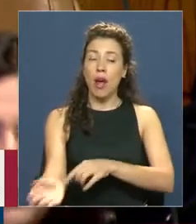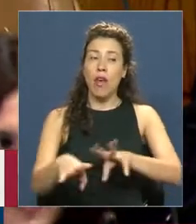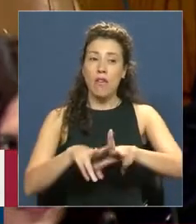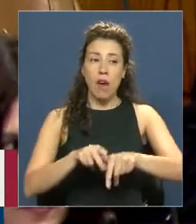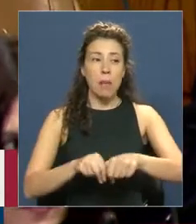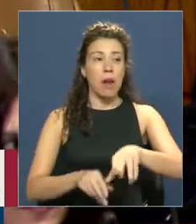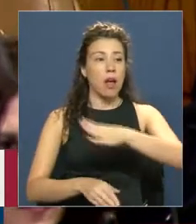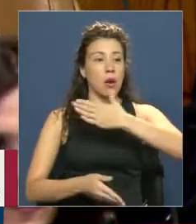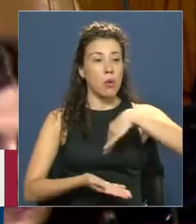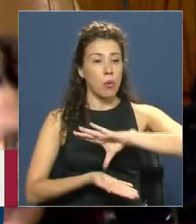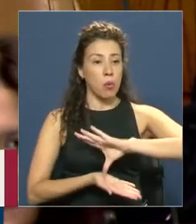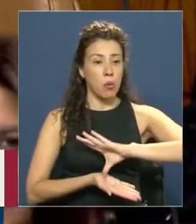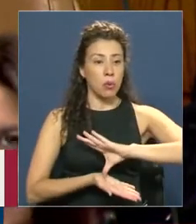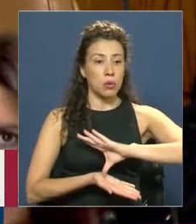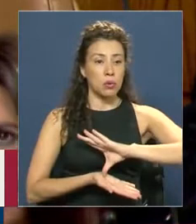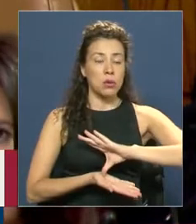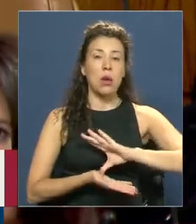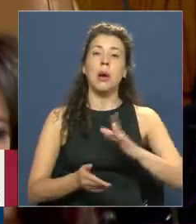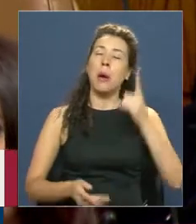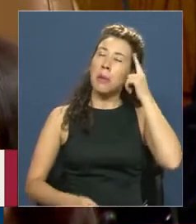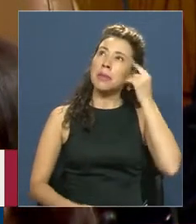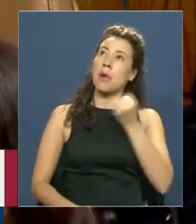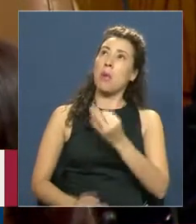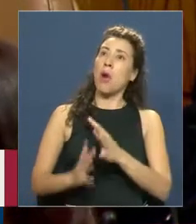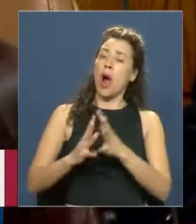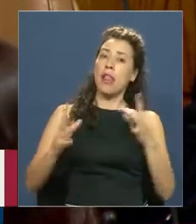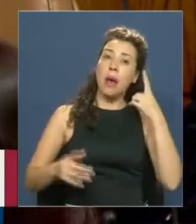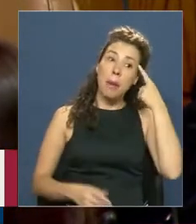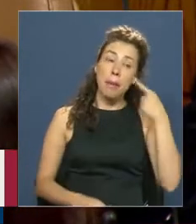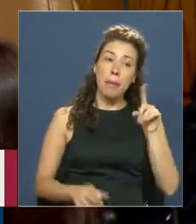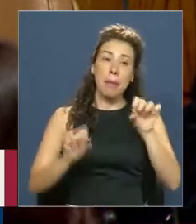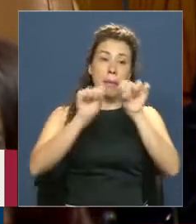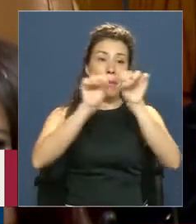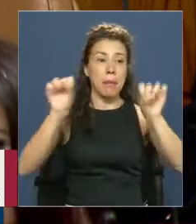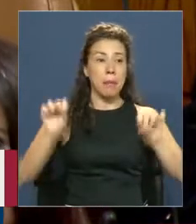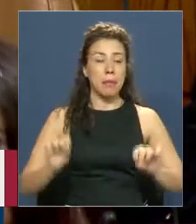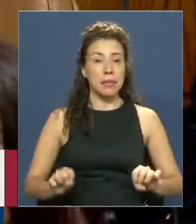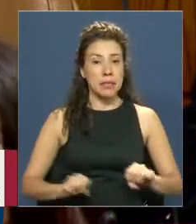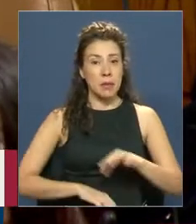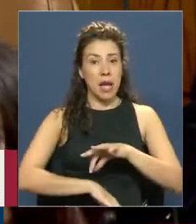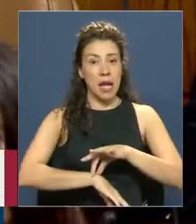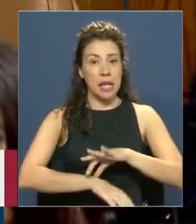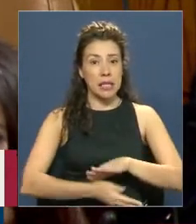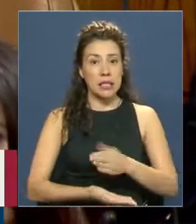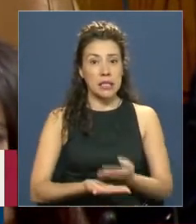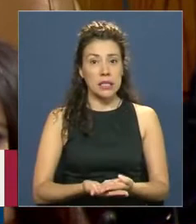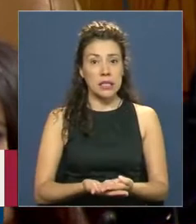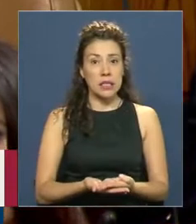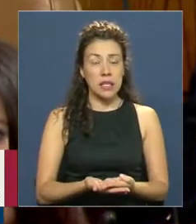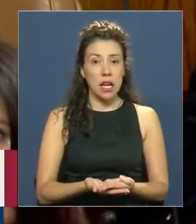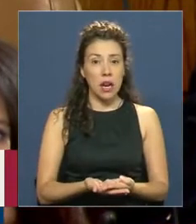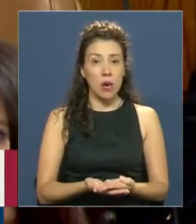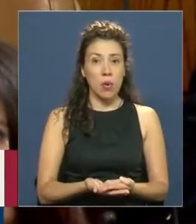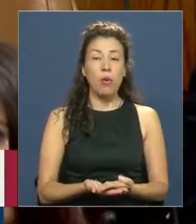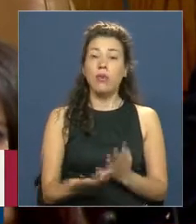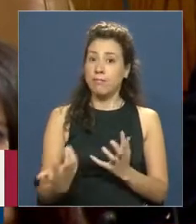nuestro país, que parece un número grande, pero a la vez para el sistema de salud y los sistemas de salud que